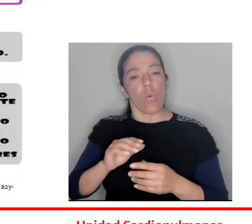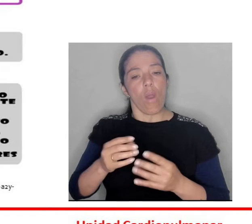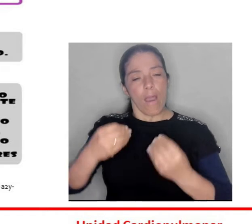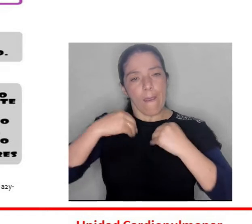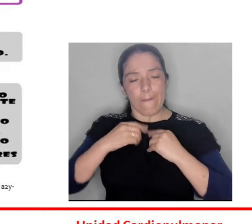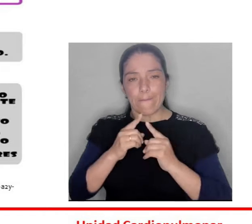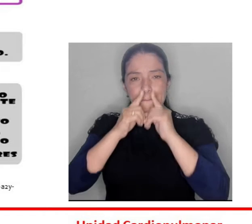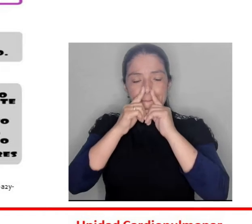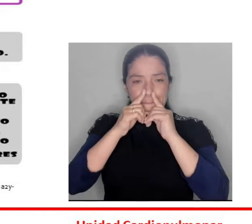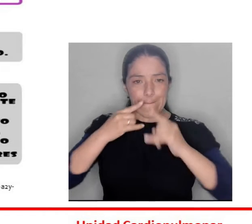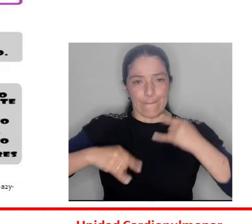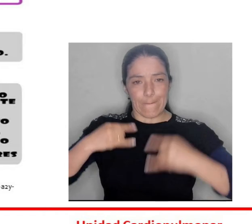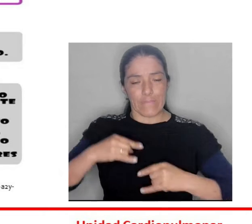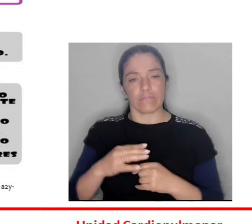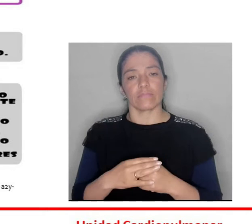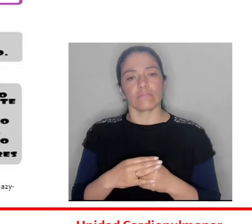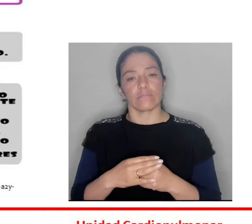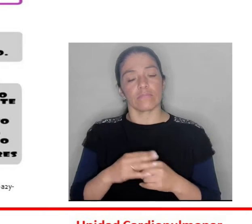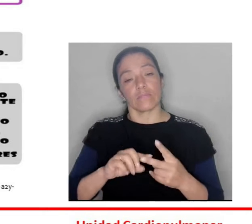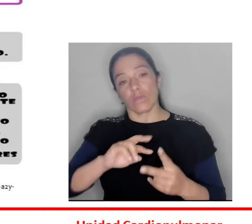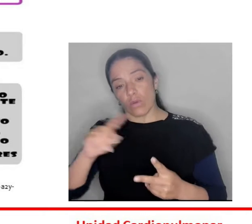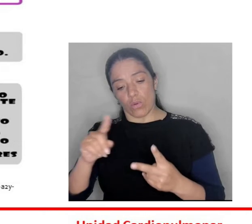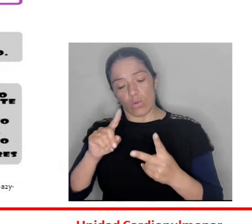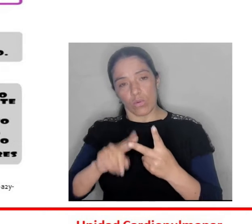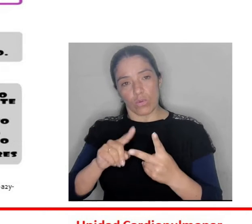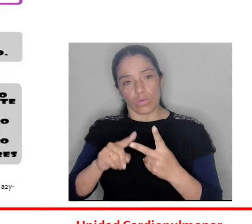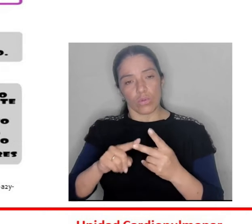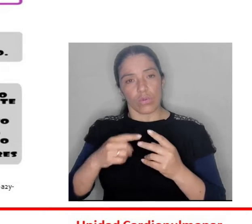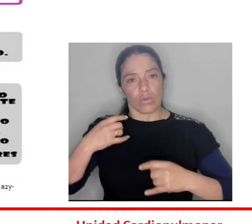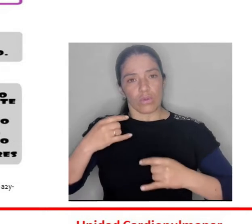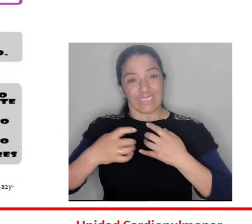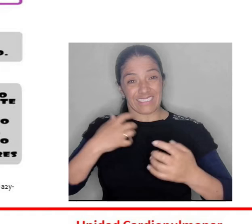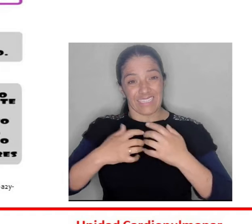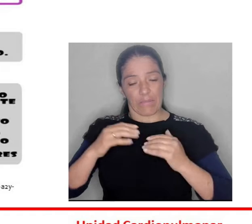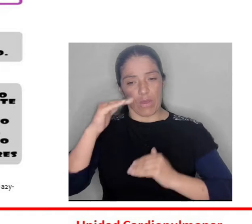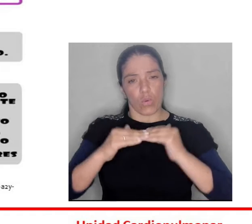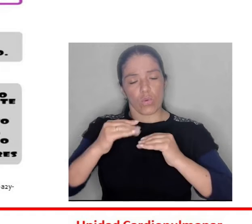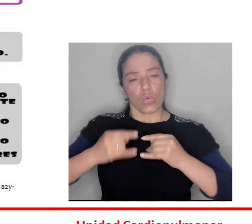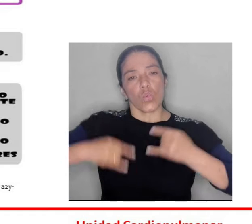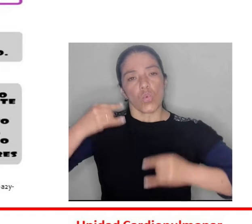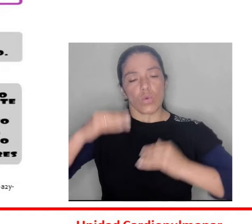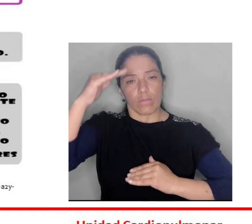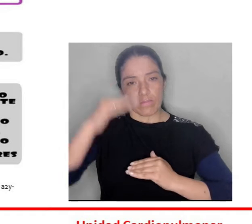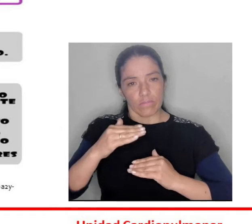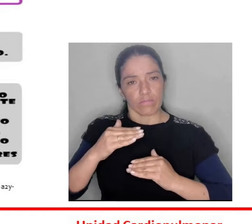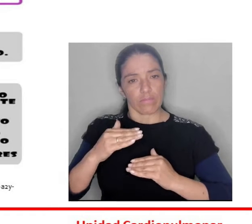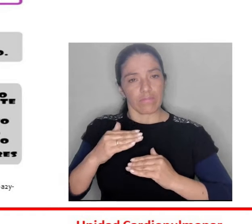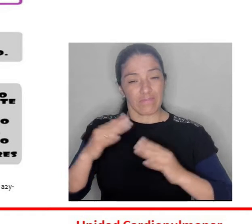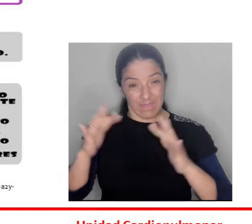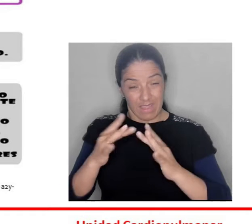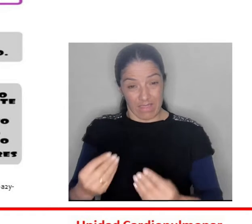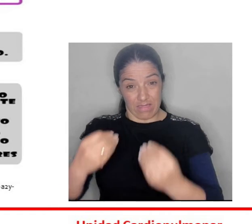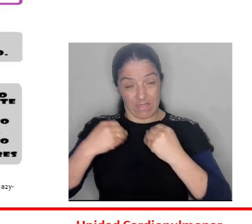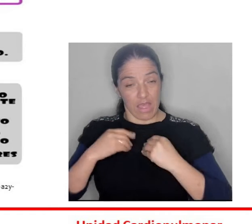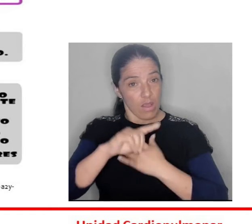Venturi, la cánula nasal de alto flujo, entre otros. Por el otro lado, contamos con los sistemas de bajo flujo,